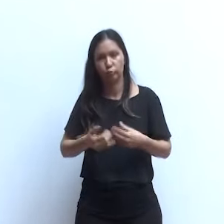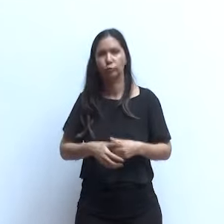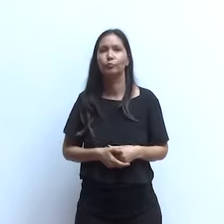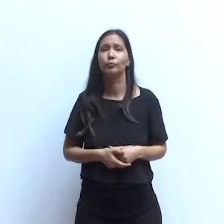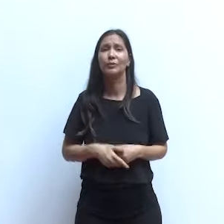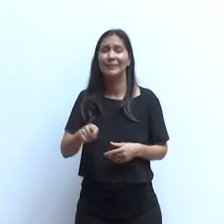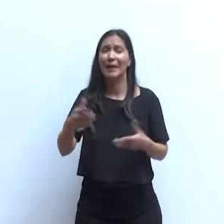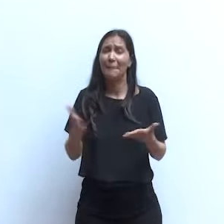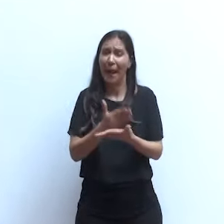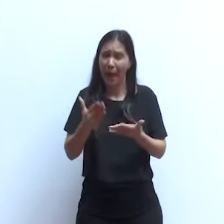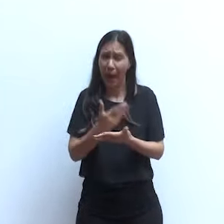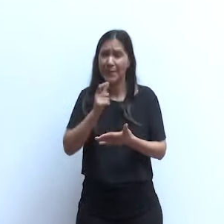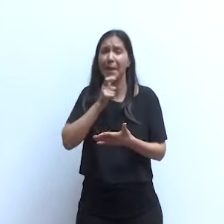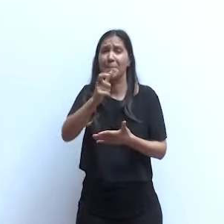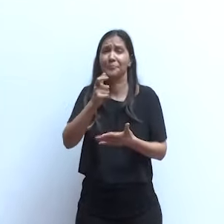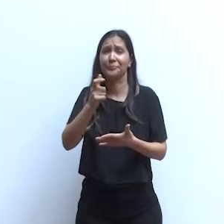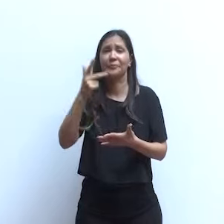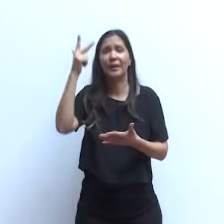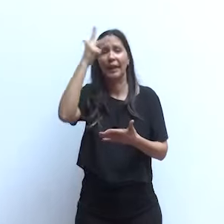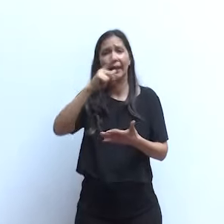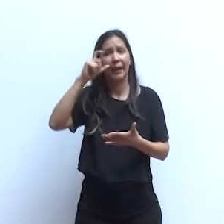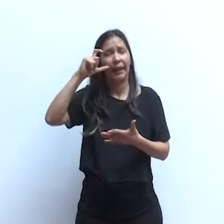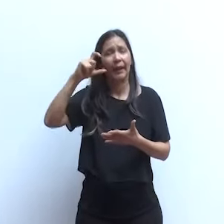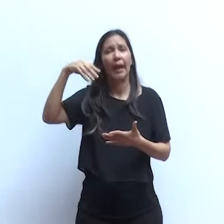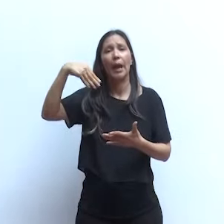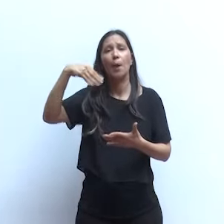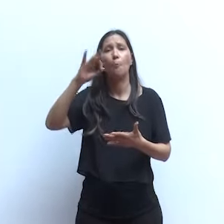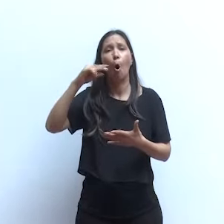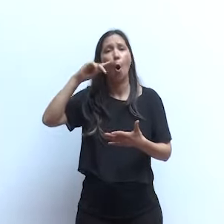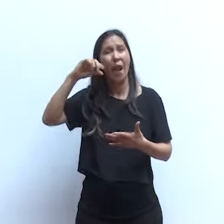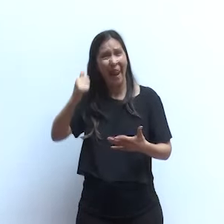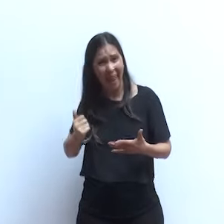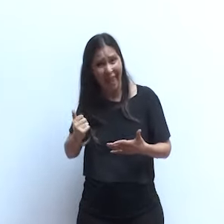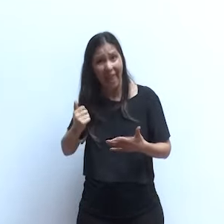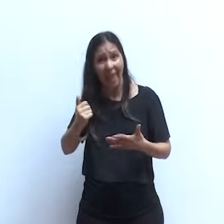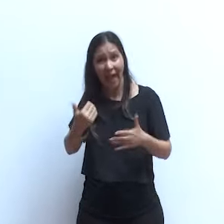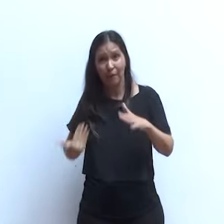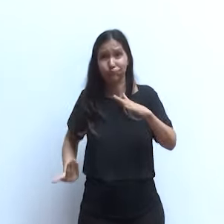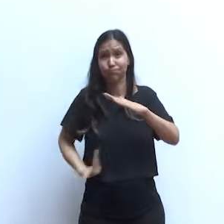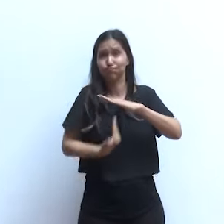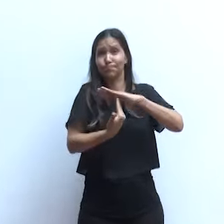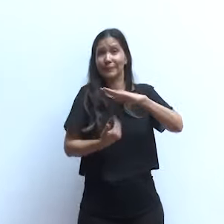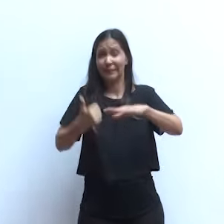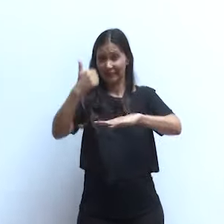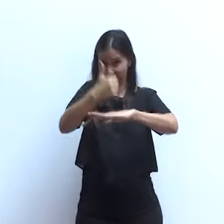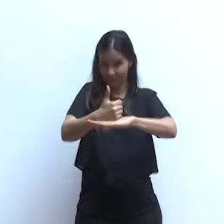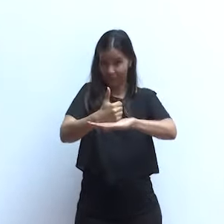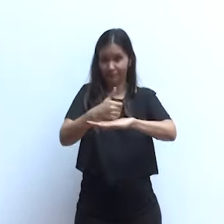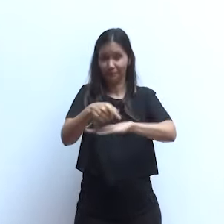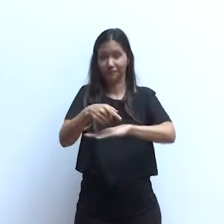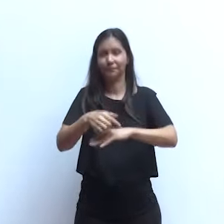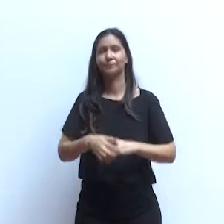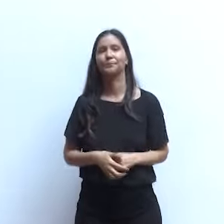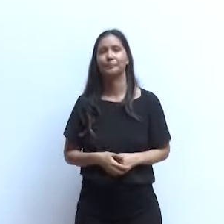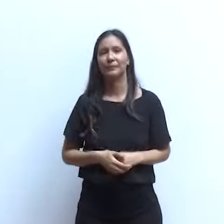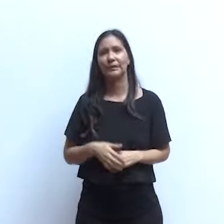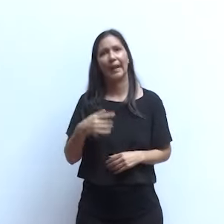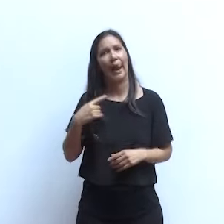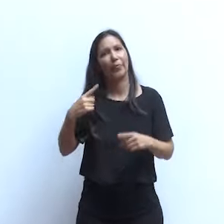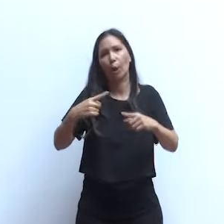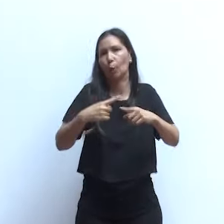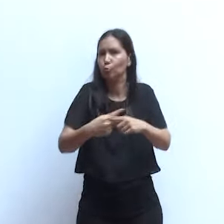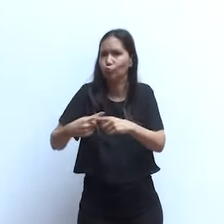libro es hegemonía que es una palabra interminable digo cargada de discusiones pendientes este